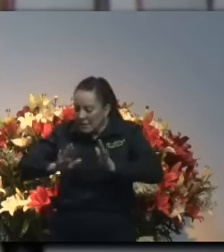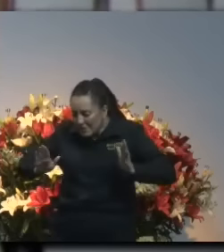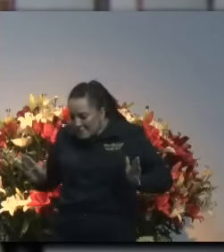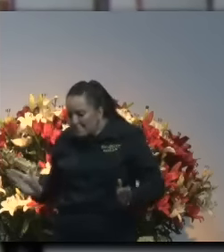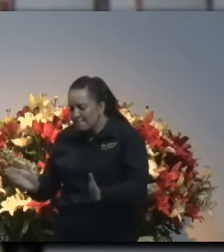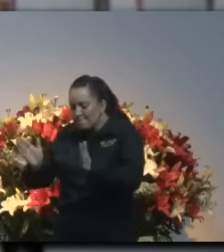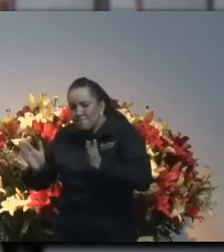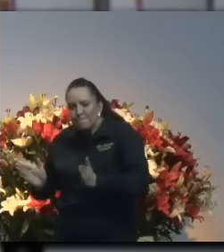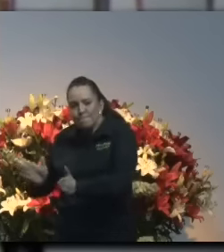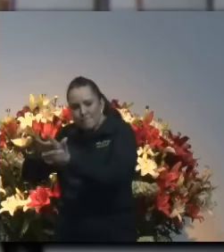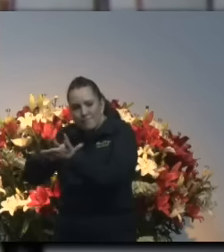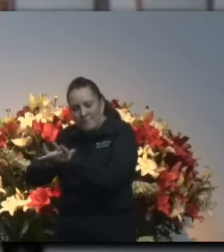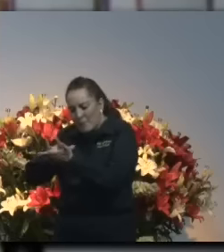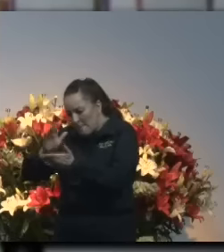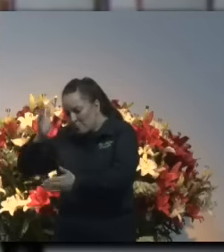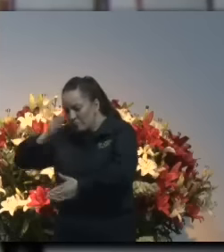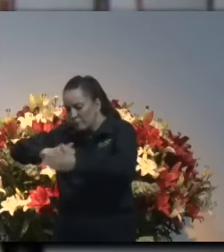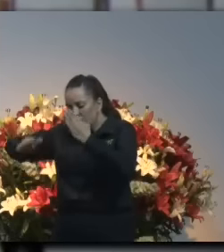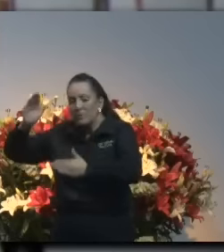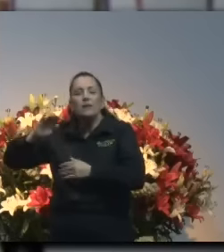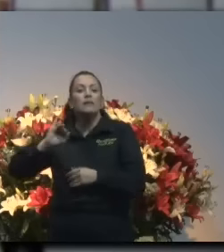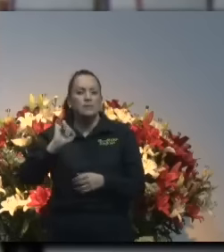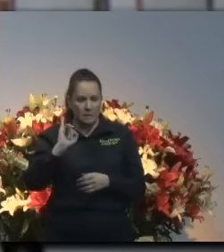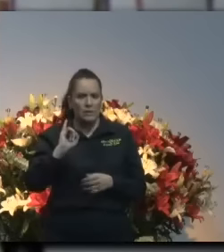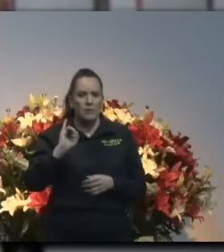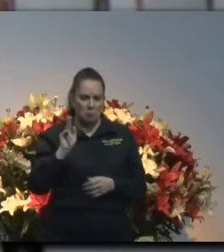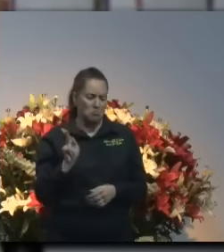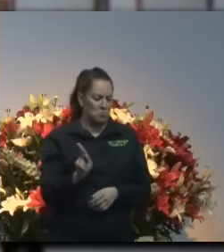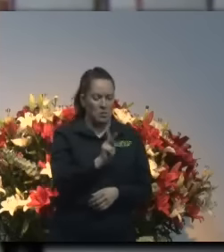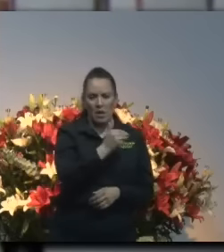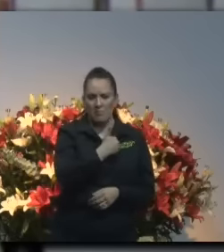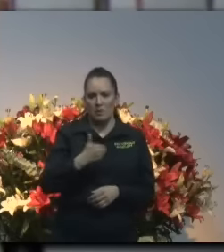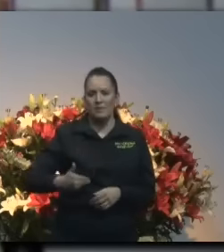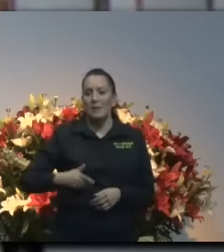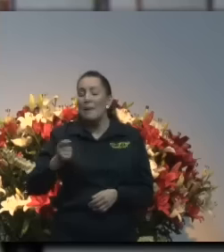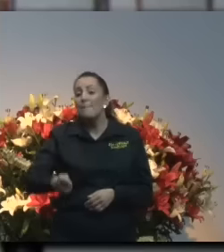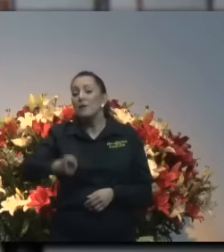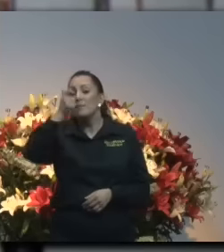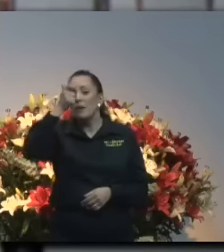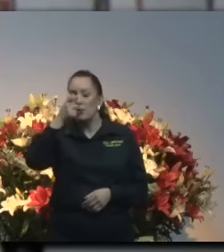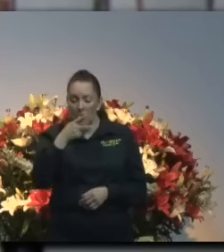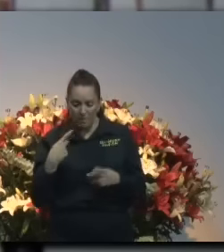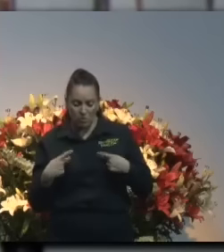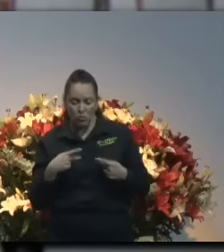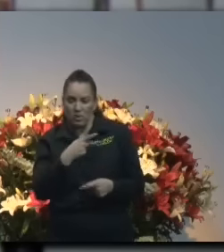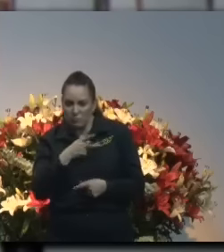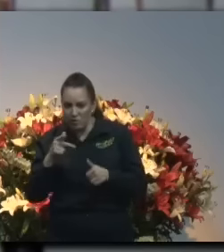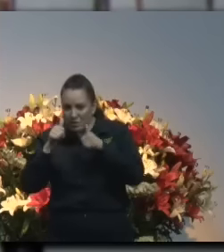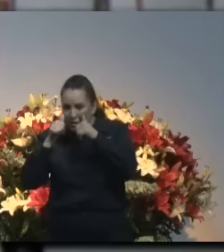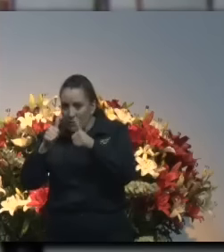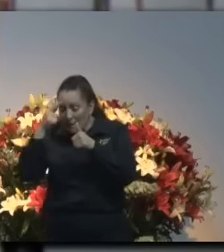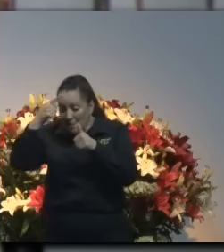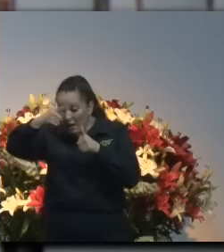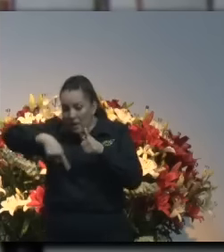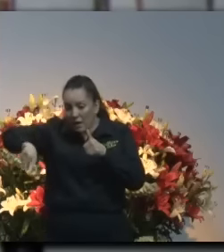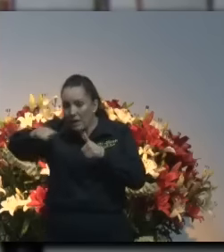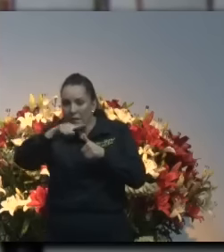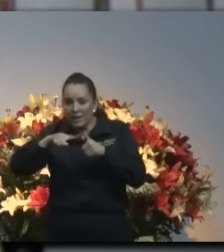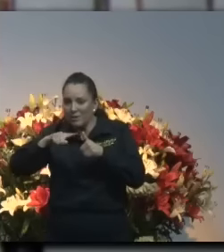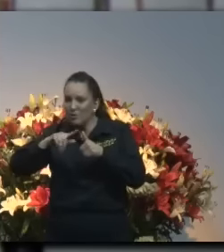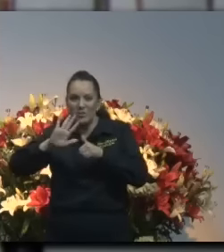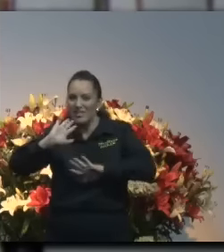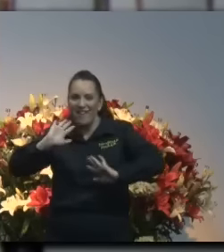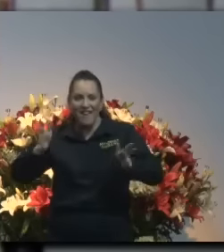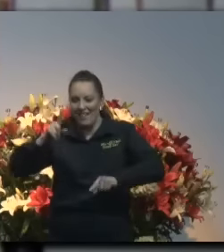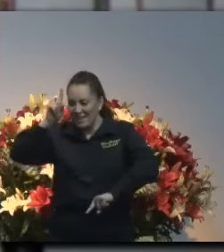Estoy de acuerdo con el presidente de primero los pobres, pero primero los pobres para salir de la pobreza. Yo sí creo que la